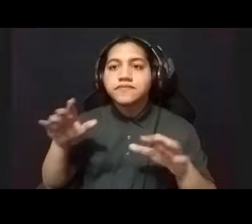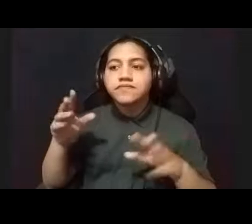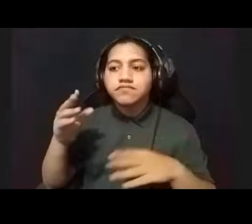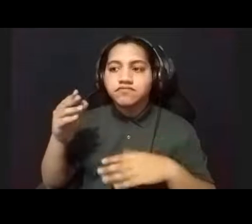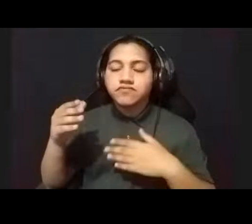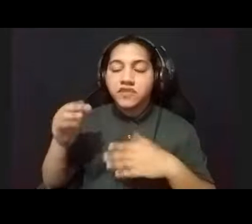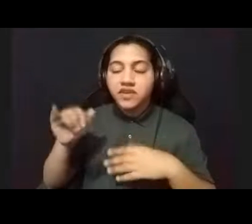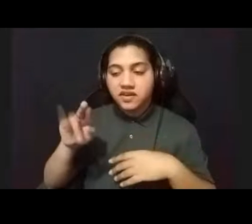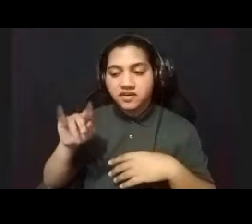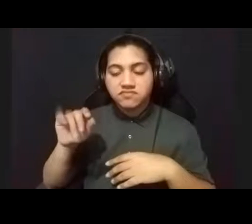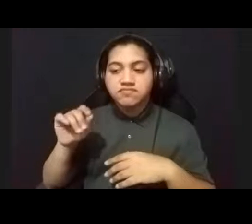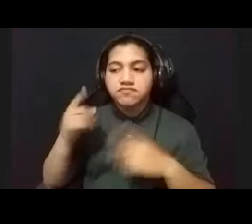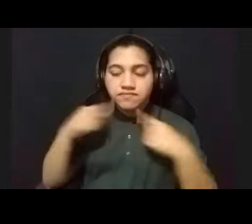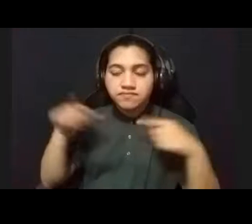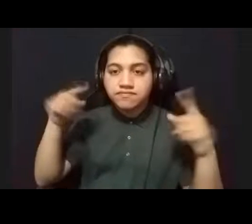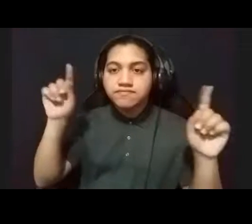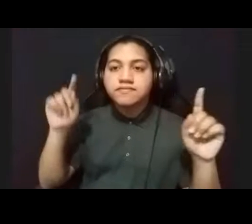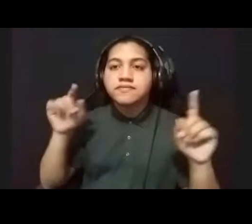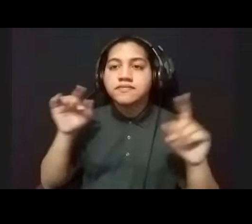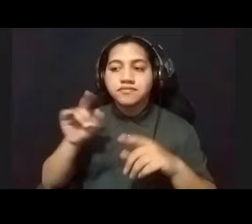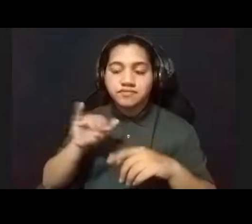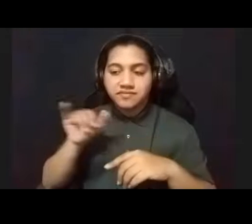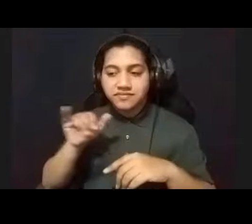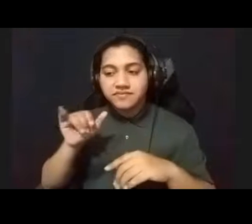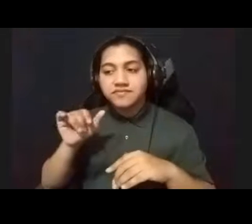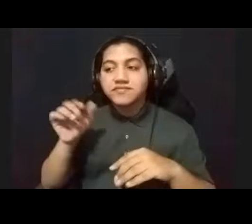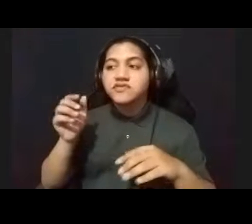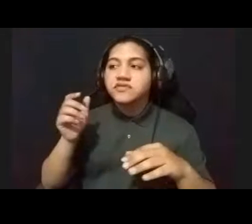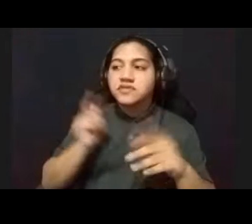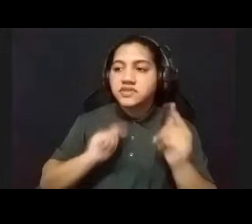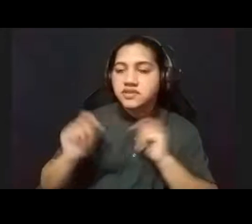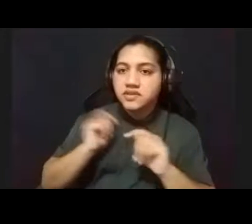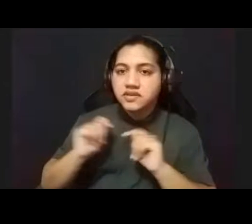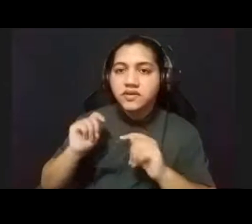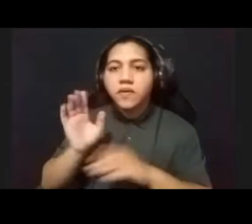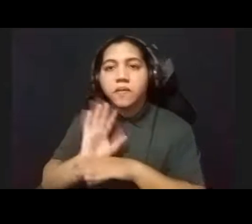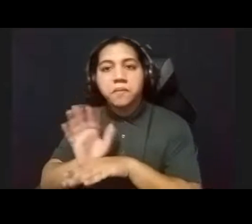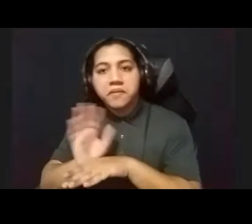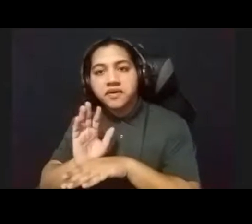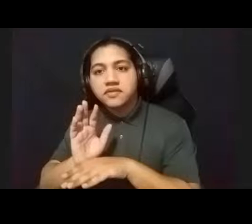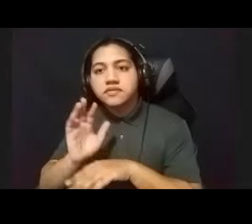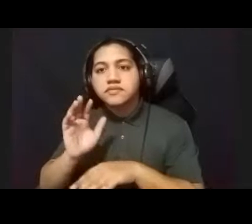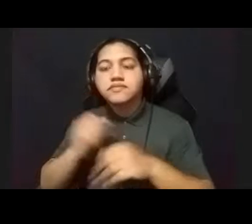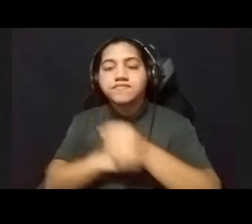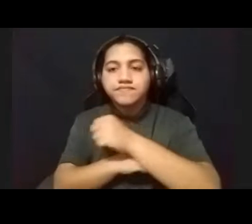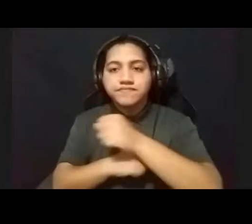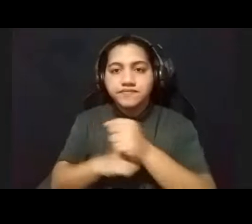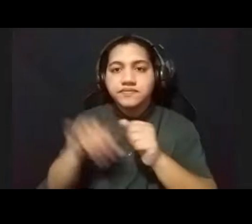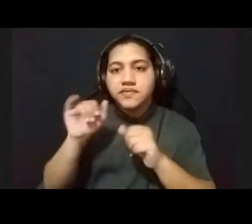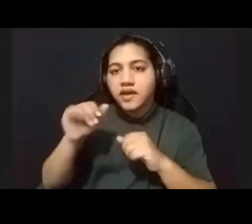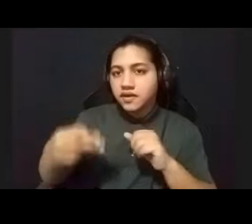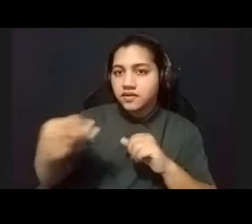Irán. También se han elaborado numerosas obras de teatro y películas basadas en la